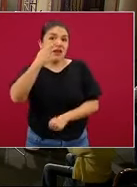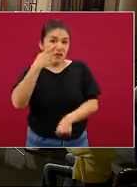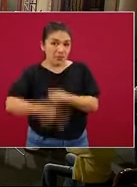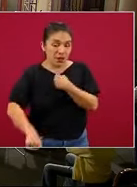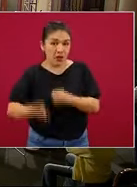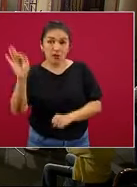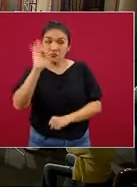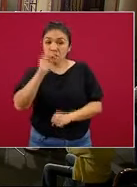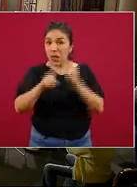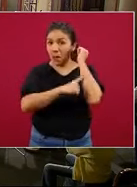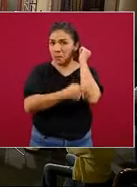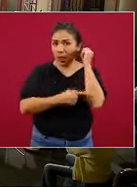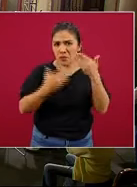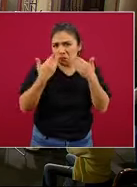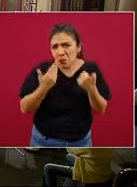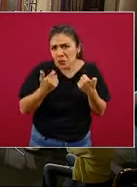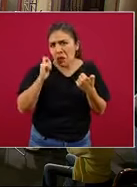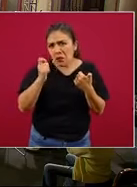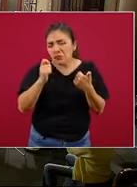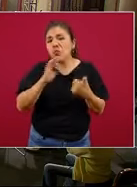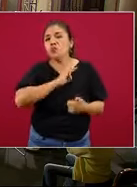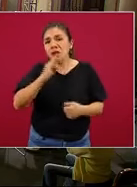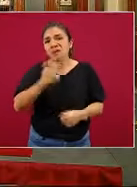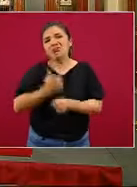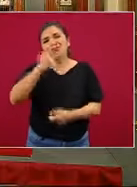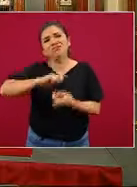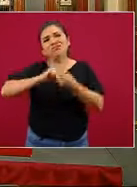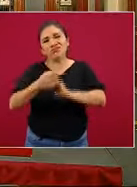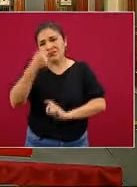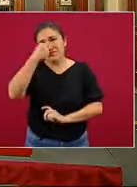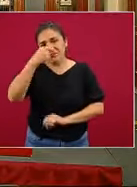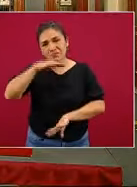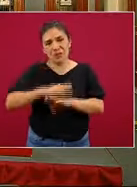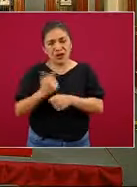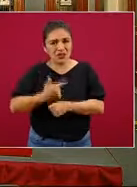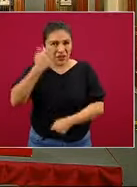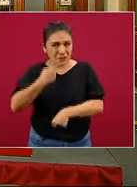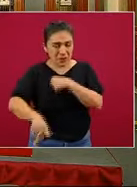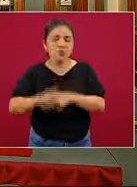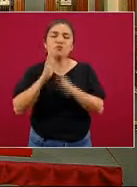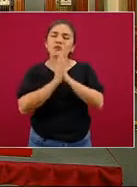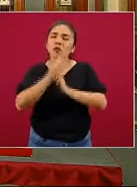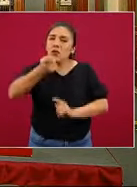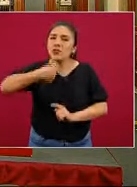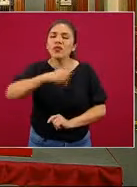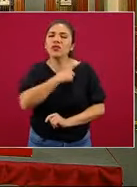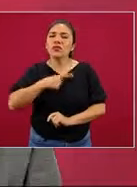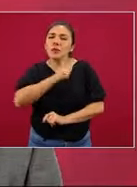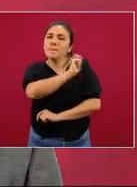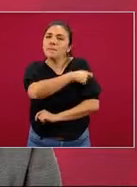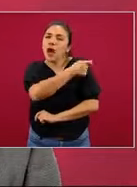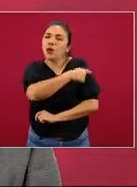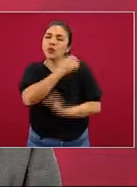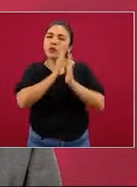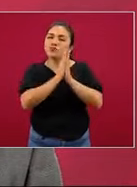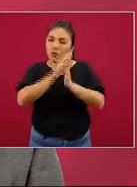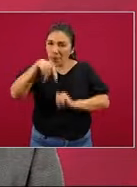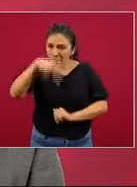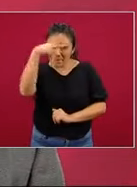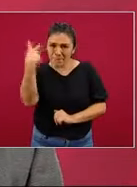si no estuvieran embarazadas de tener complicaciones de la influenza. Por favor, vacúnense todas las embarazadas de